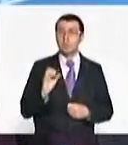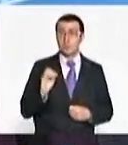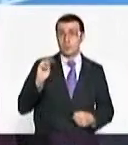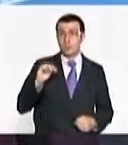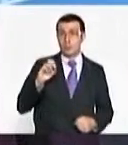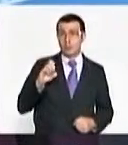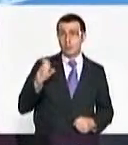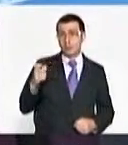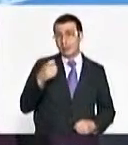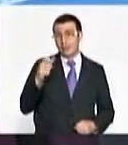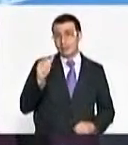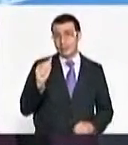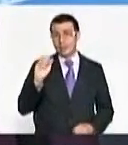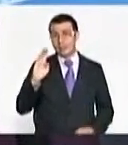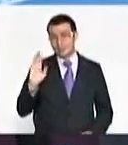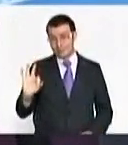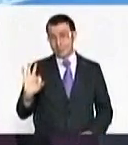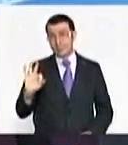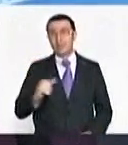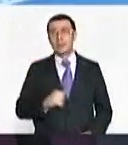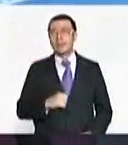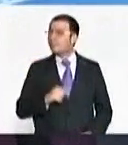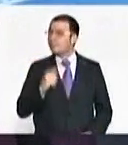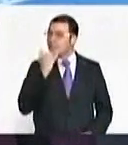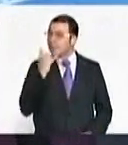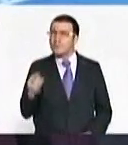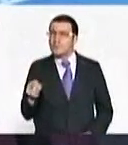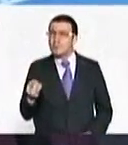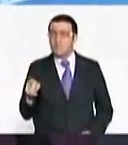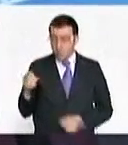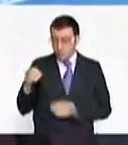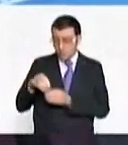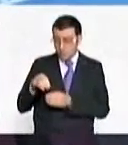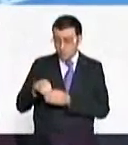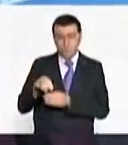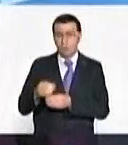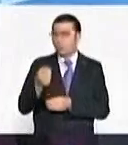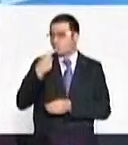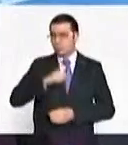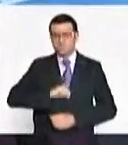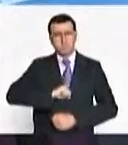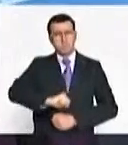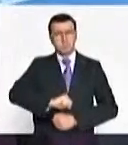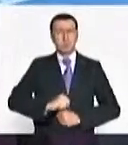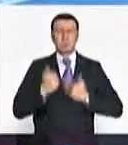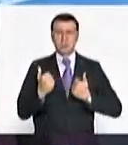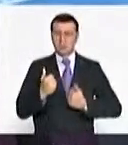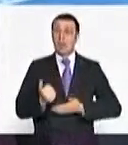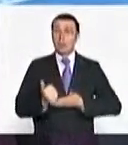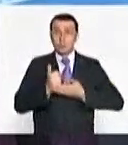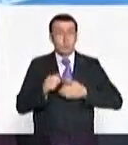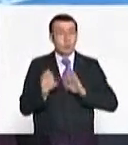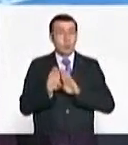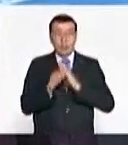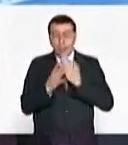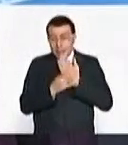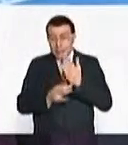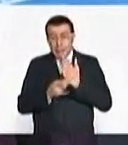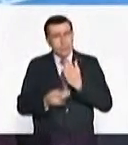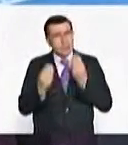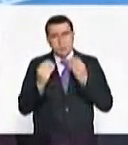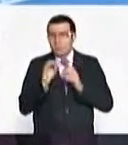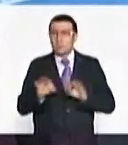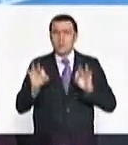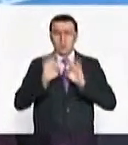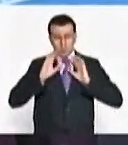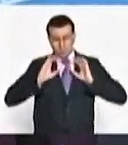el omega 3. ¿Qué pasa con el omega 3? El omega 3 tiene muchas funciones benéficas para el cuerpo porque es un ácido graso que es necesario y es esencial para